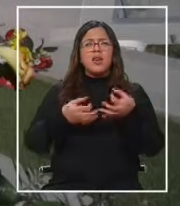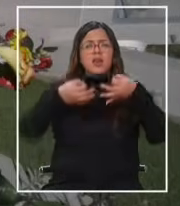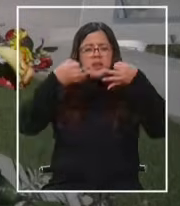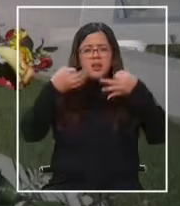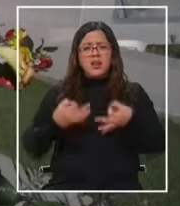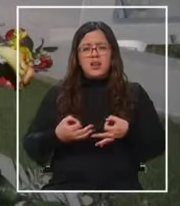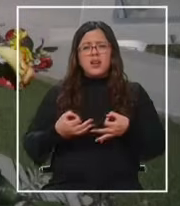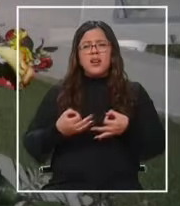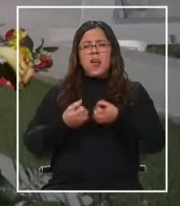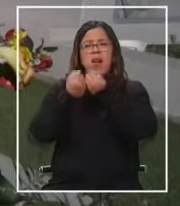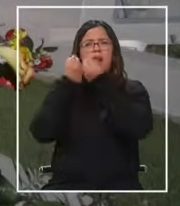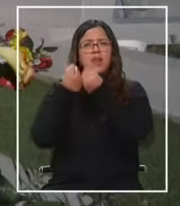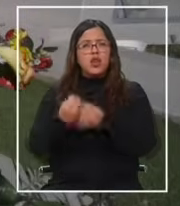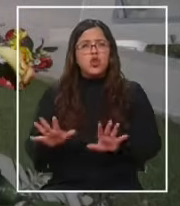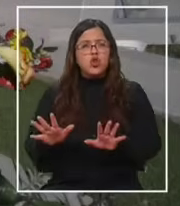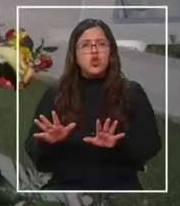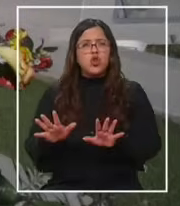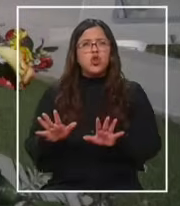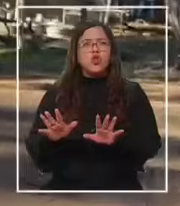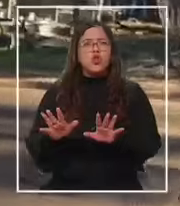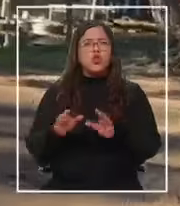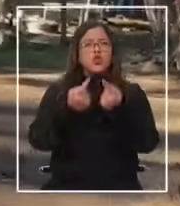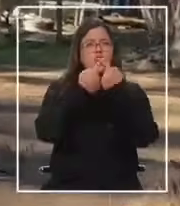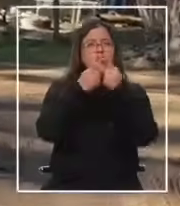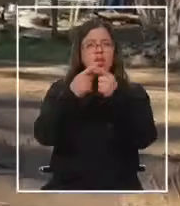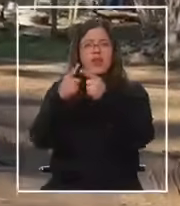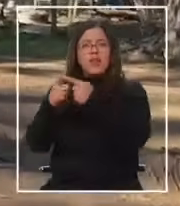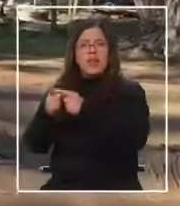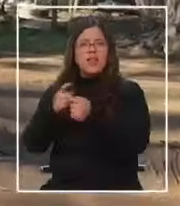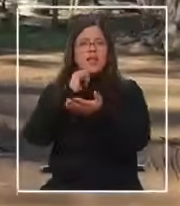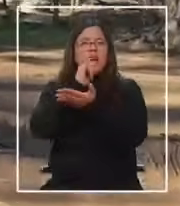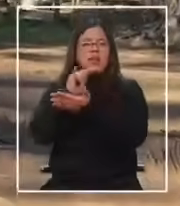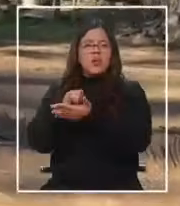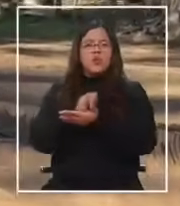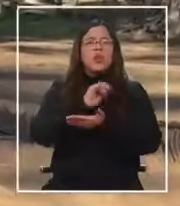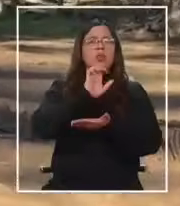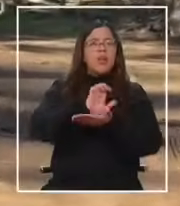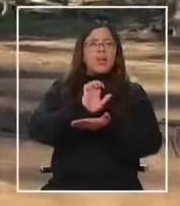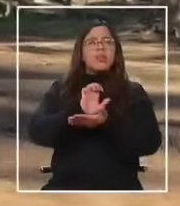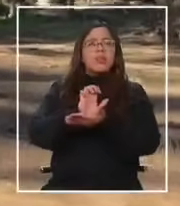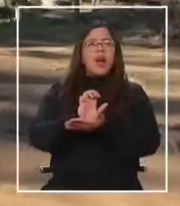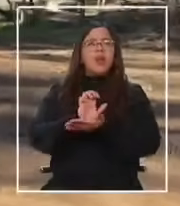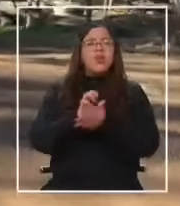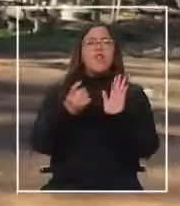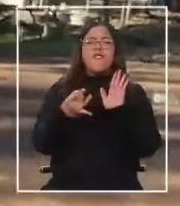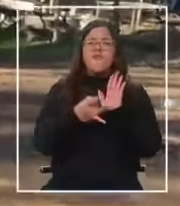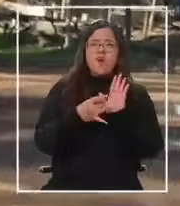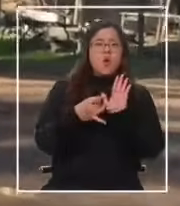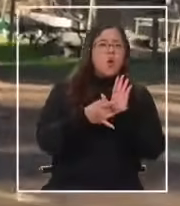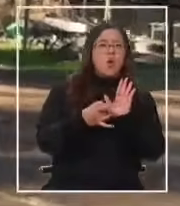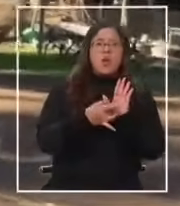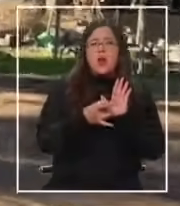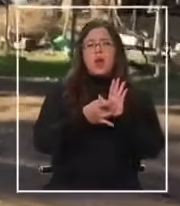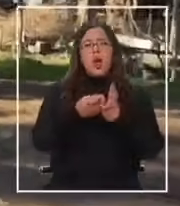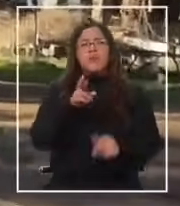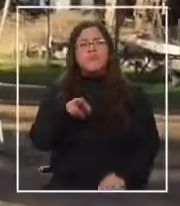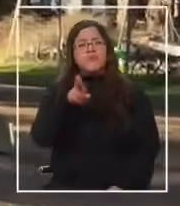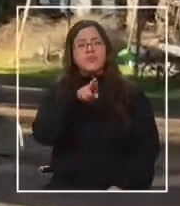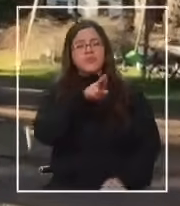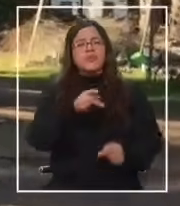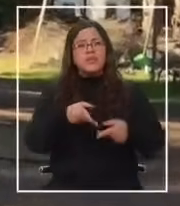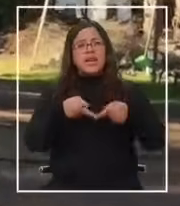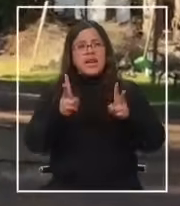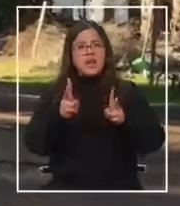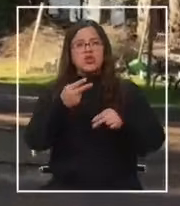el absoluto abandono que sufrió por parte de distintos órganos del Estado, siendo vulnerada continuamente en sus